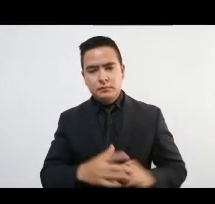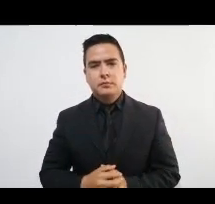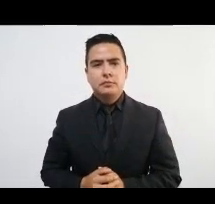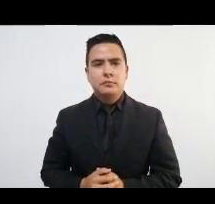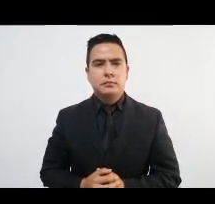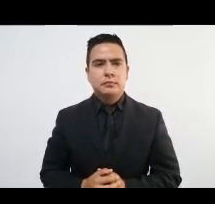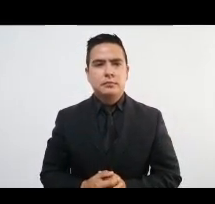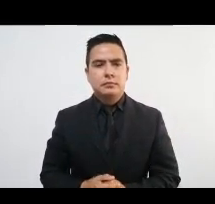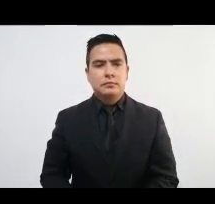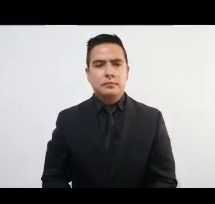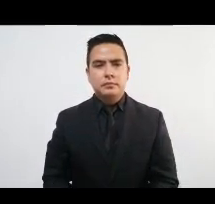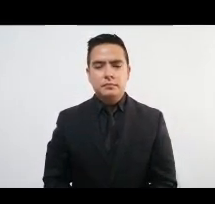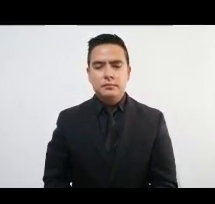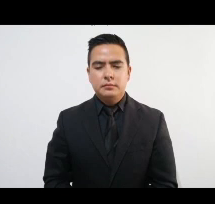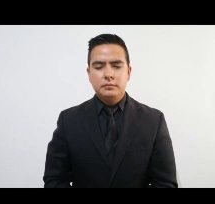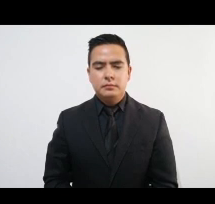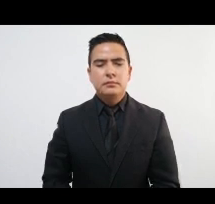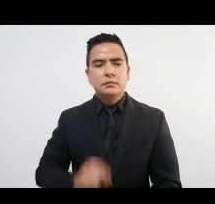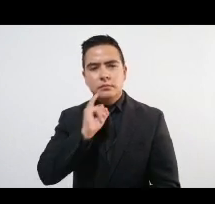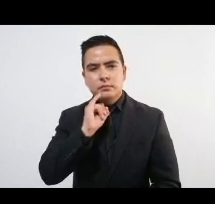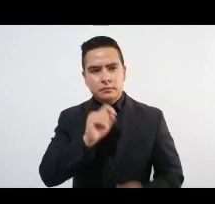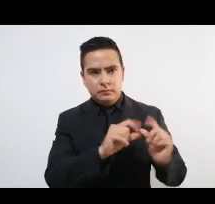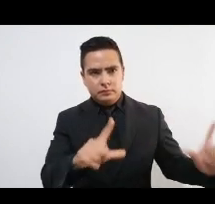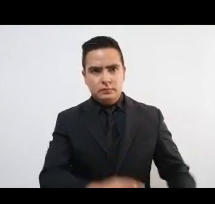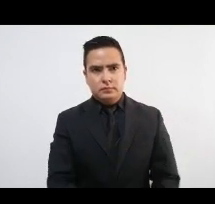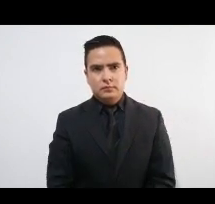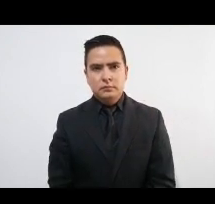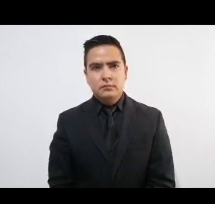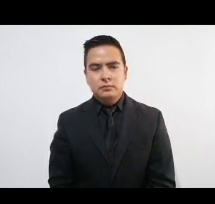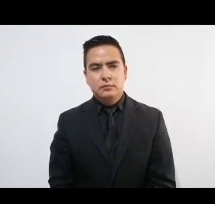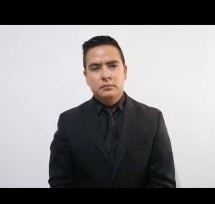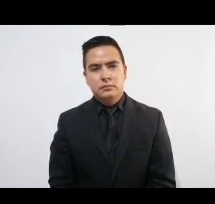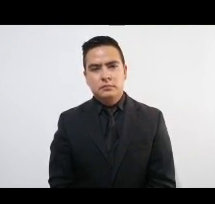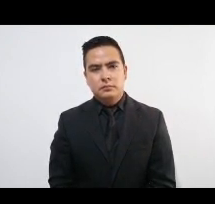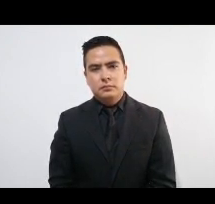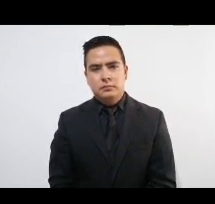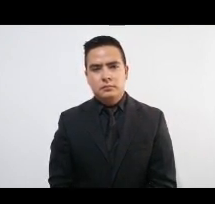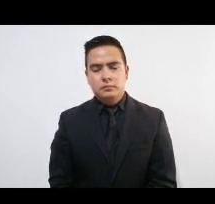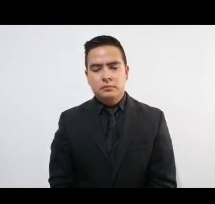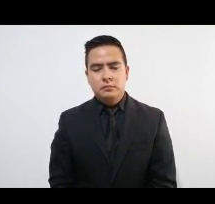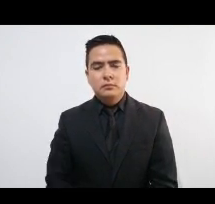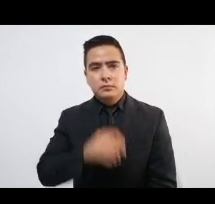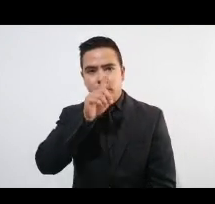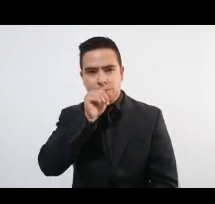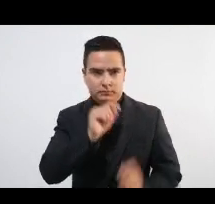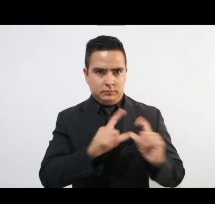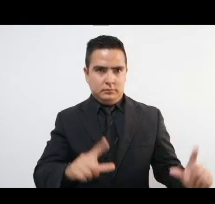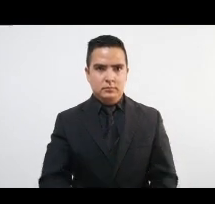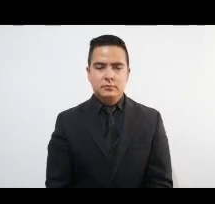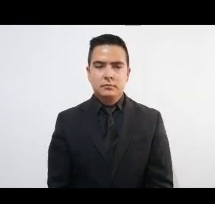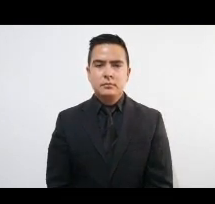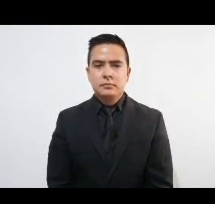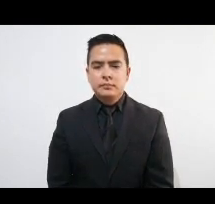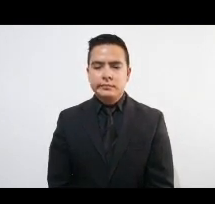puede encontrar como laurna.programa radiofónico del IEC, en Instagram como programa-radiofónico y en